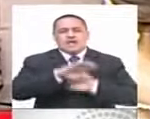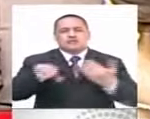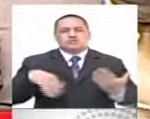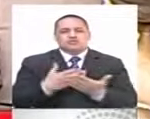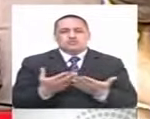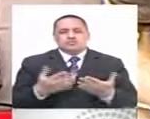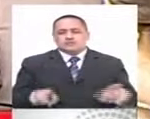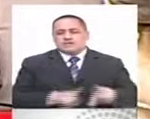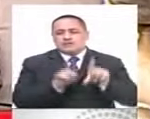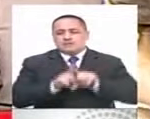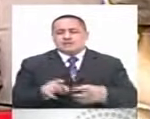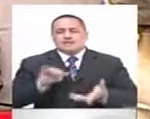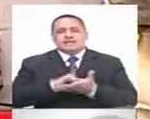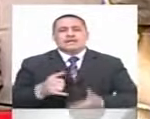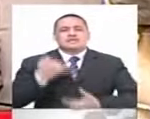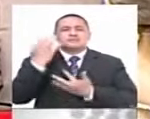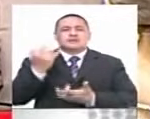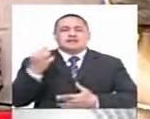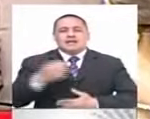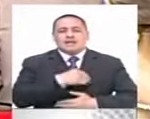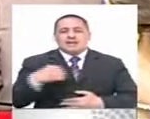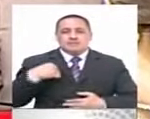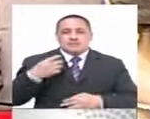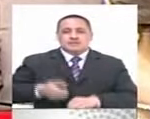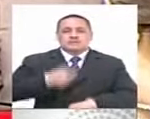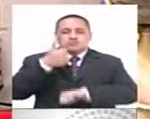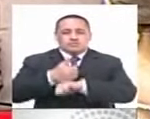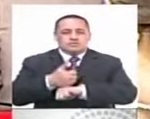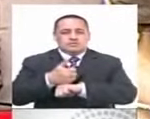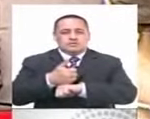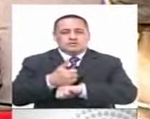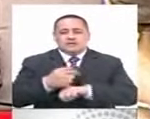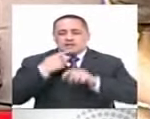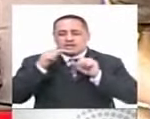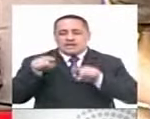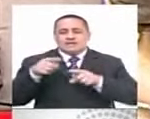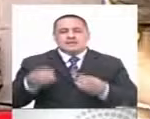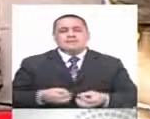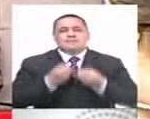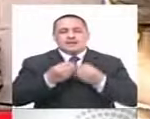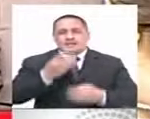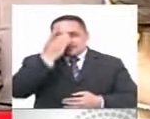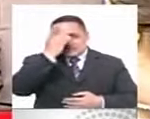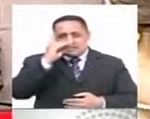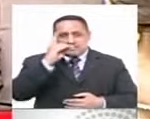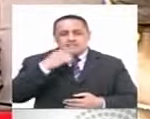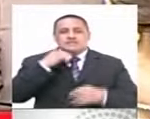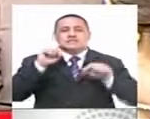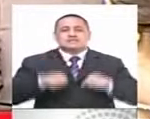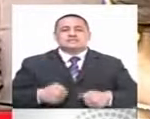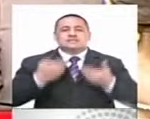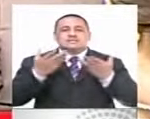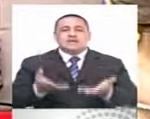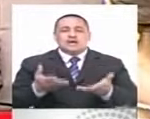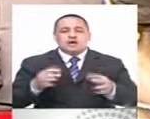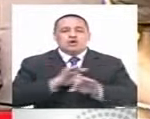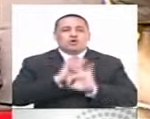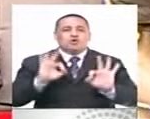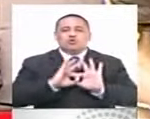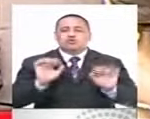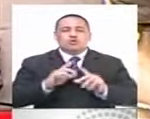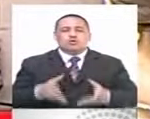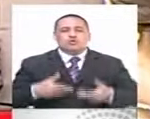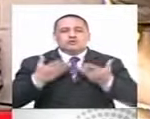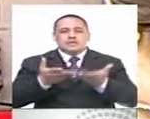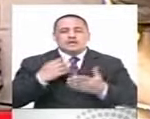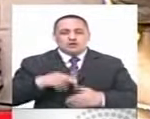vientos que esperan escuchar a la Presidenta del Consejo de Ministros para decidir si otorgan o no otorgan su voto